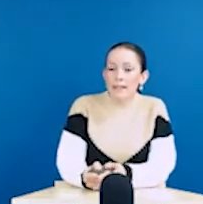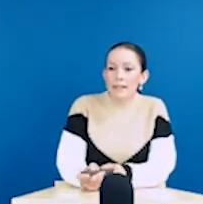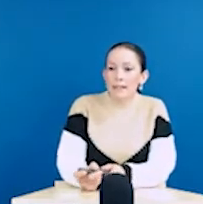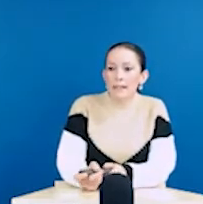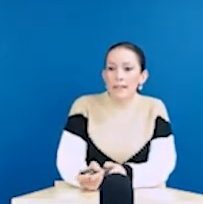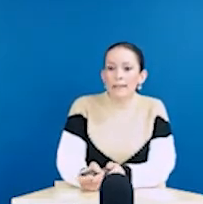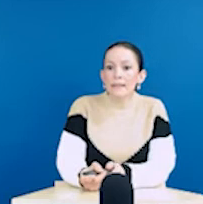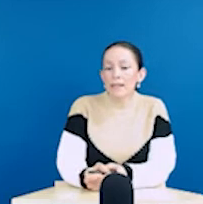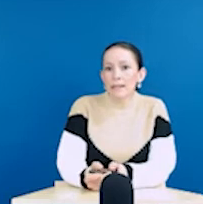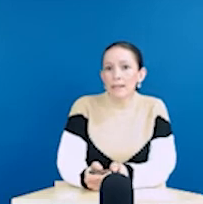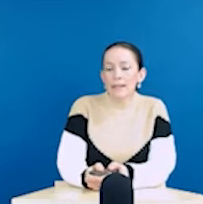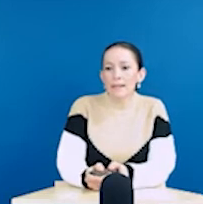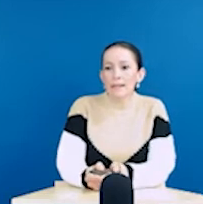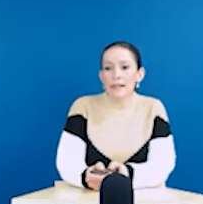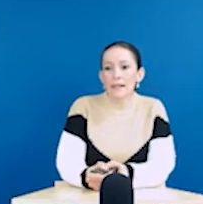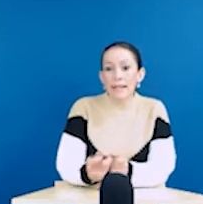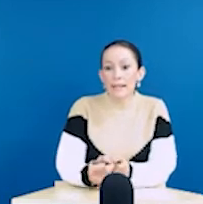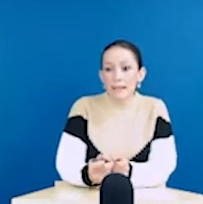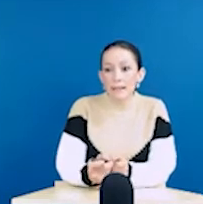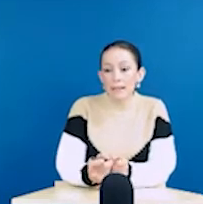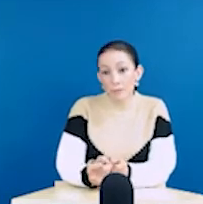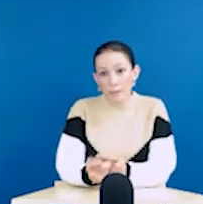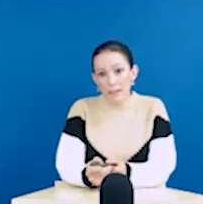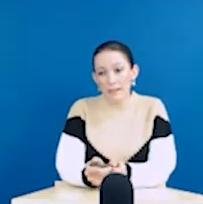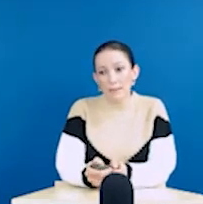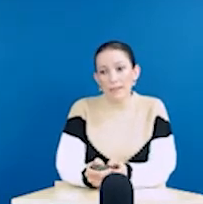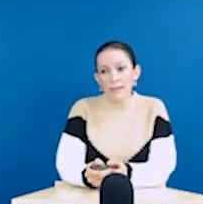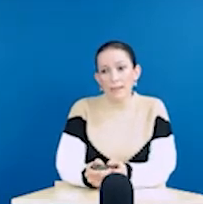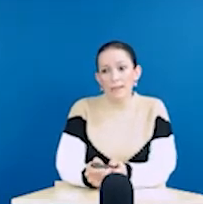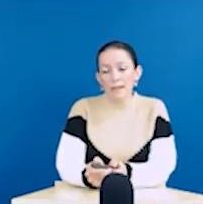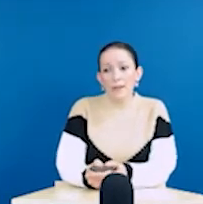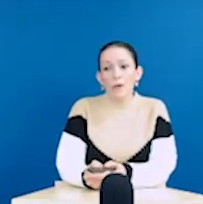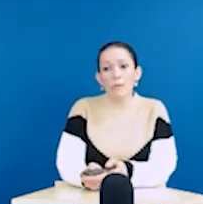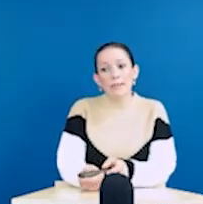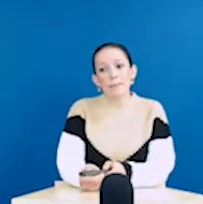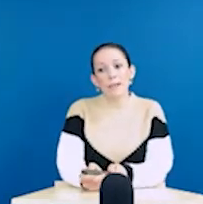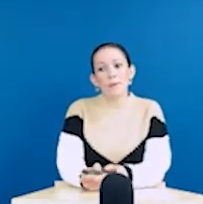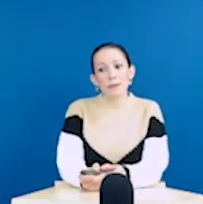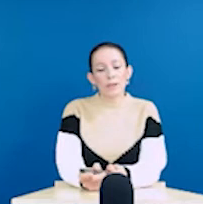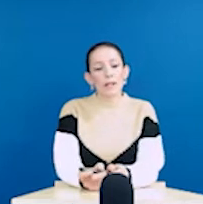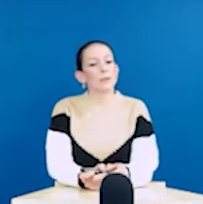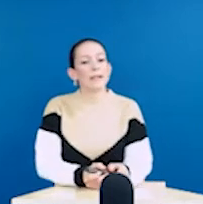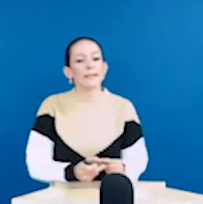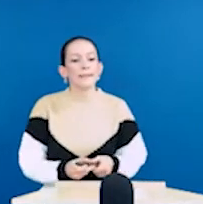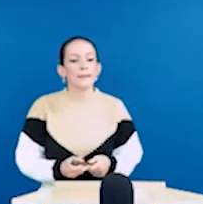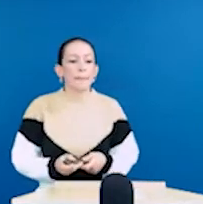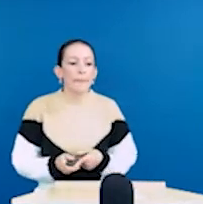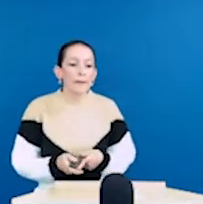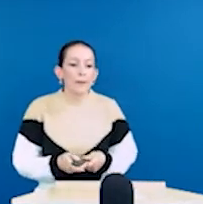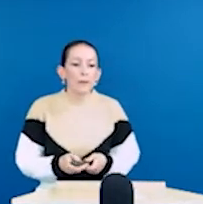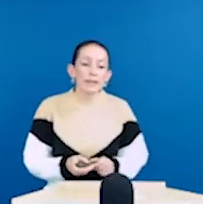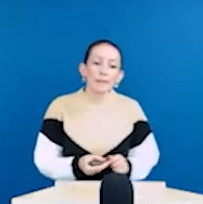cada día hay que enseñarle a él y a su familia en especial de cómo es el manejo de acuerdo a la